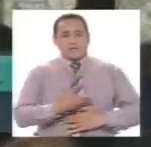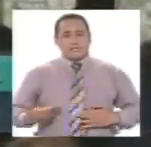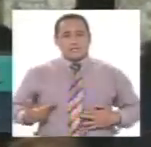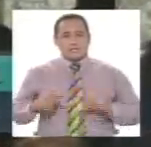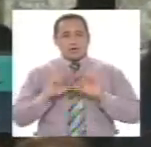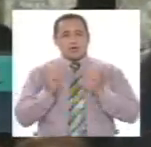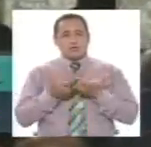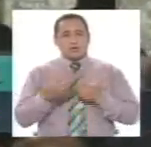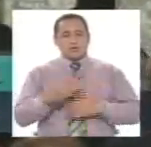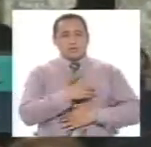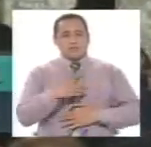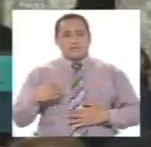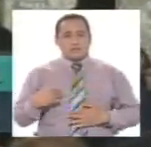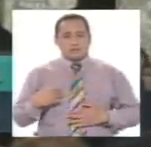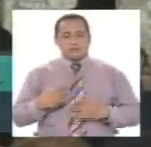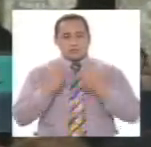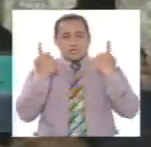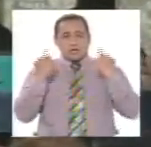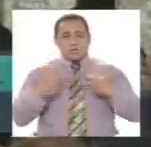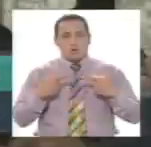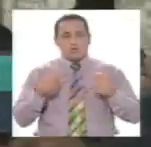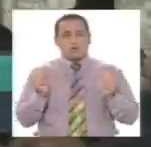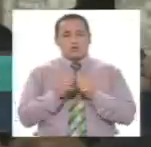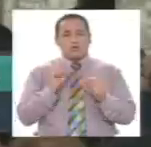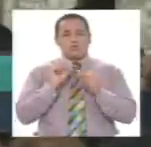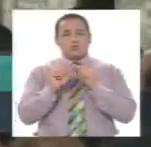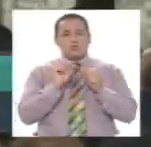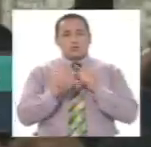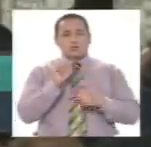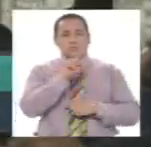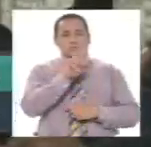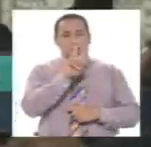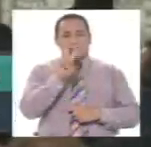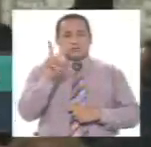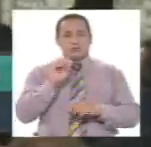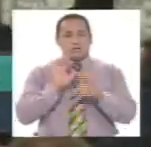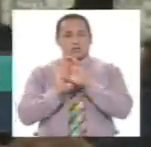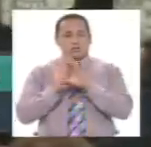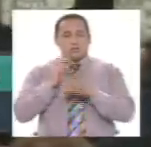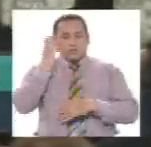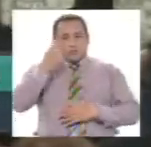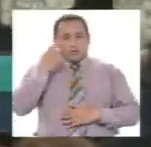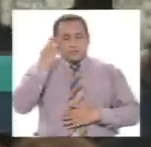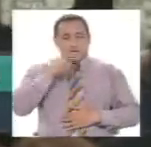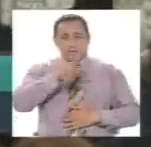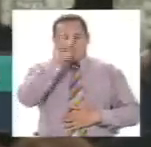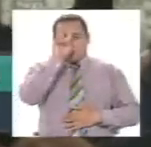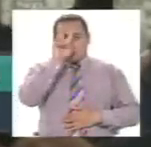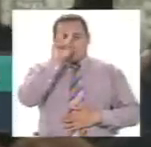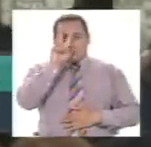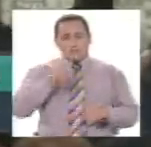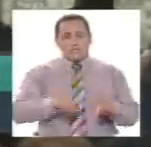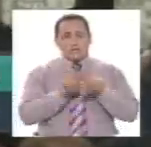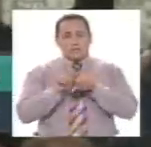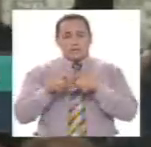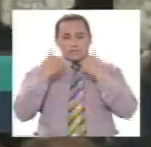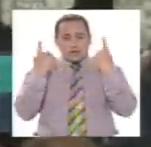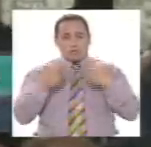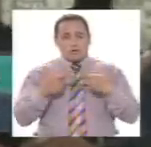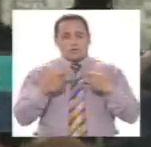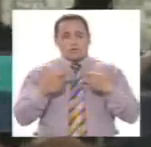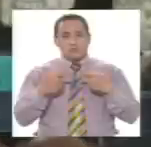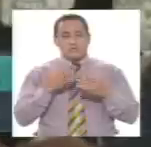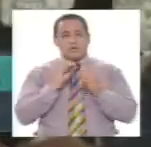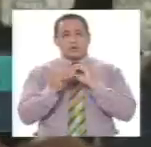del Consejo de Ministros, de conformidad con el artículo 122 de la Constitución Política del Perú, y estando al